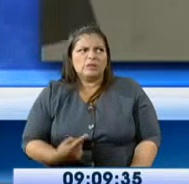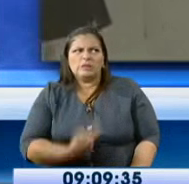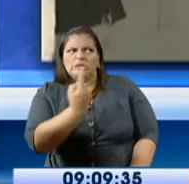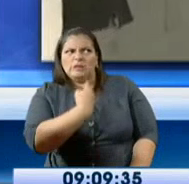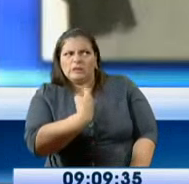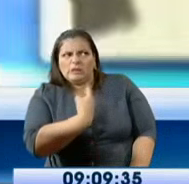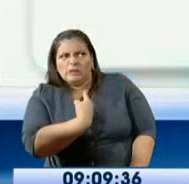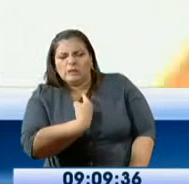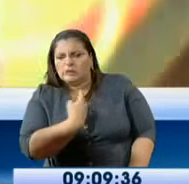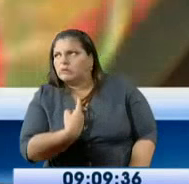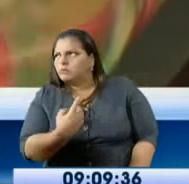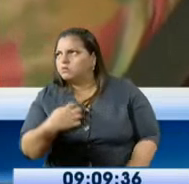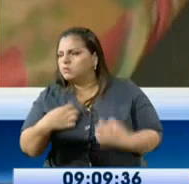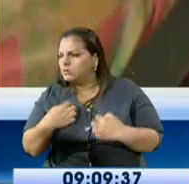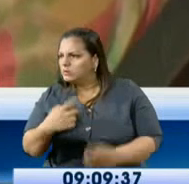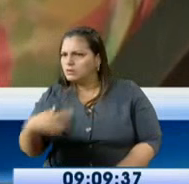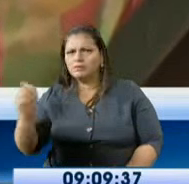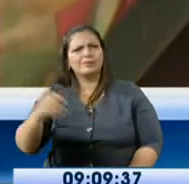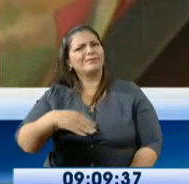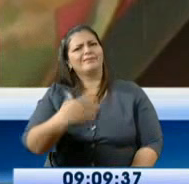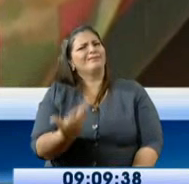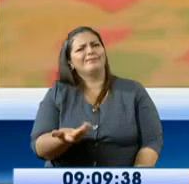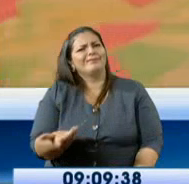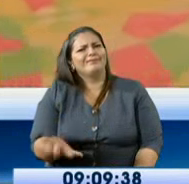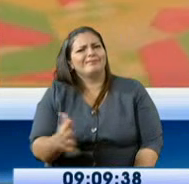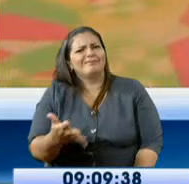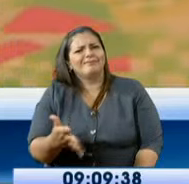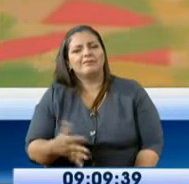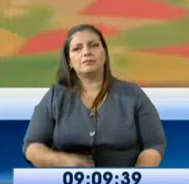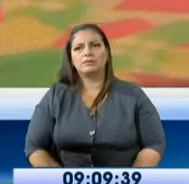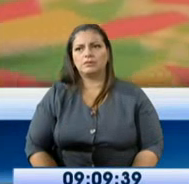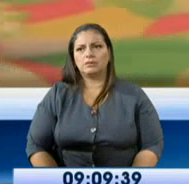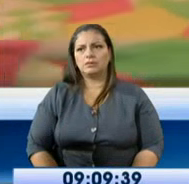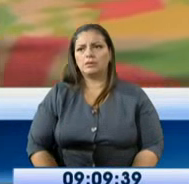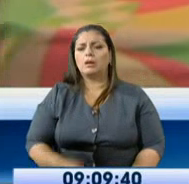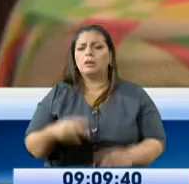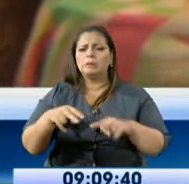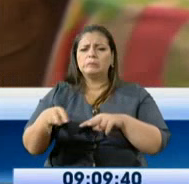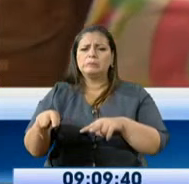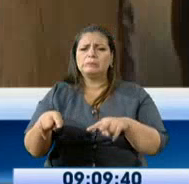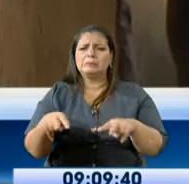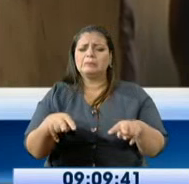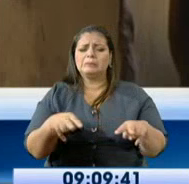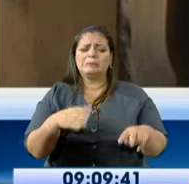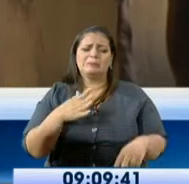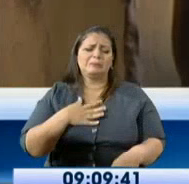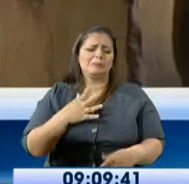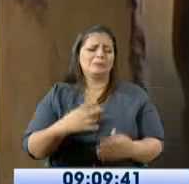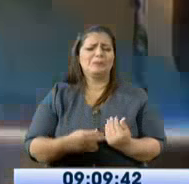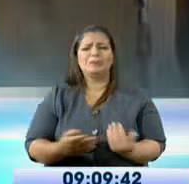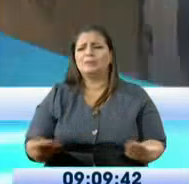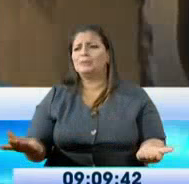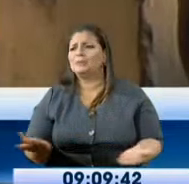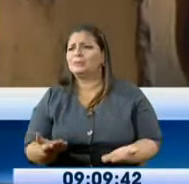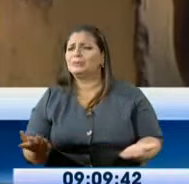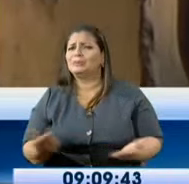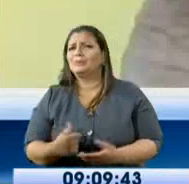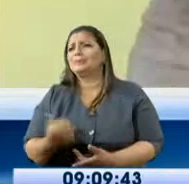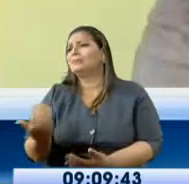nada, mi hijo llegó bien. El recuerdo no da tregua. Sus cosas no calman a su madre, quien espera día y noche su